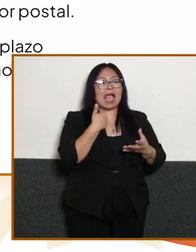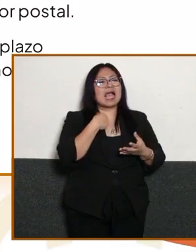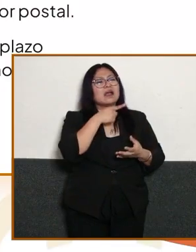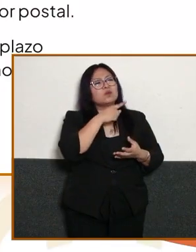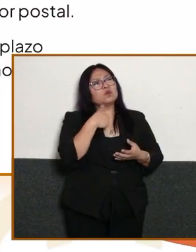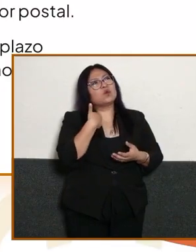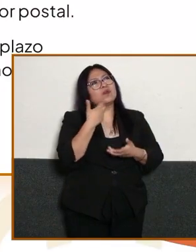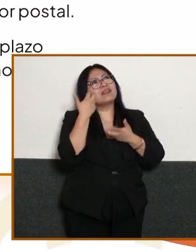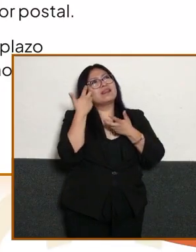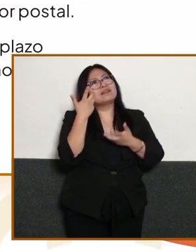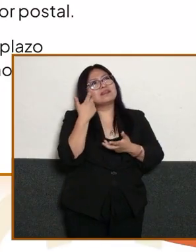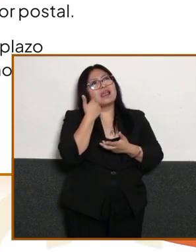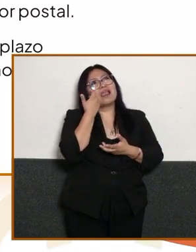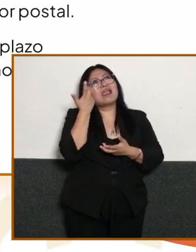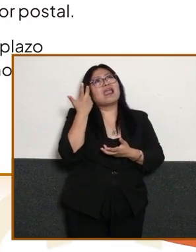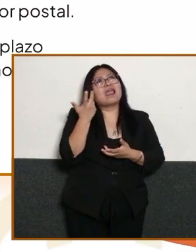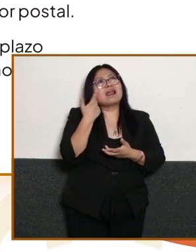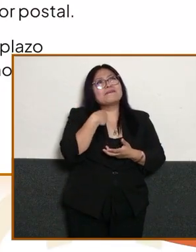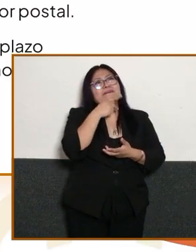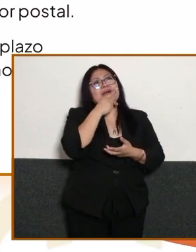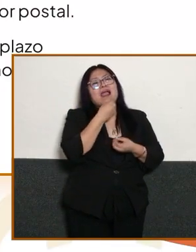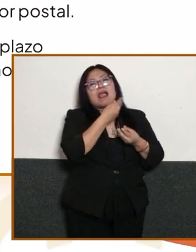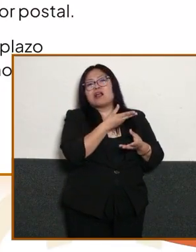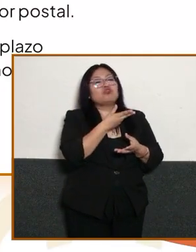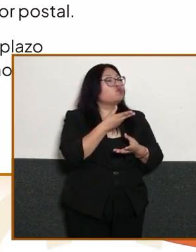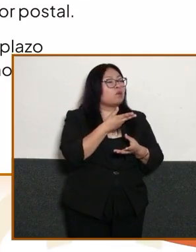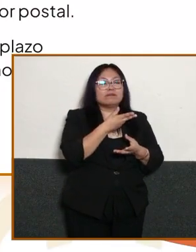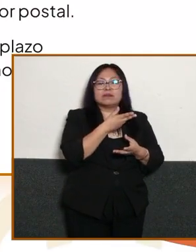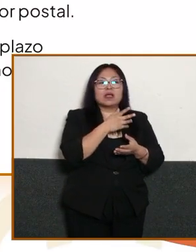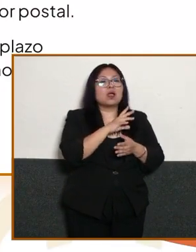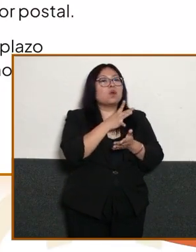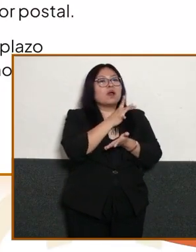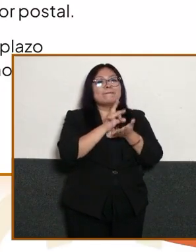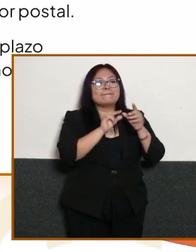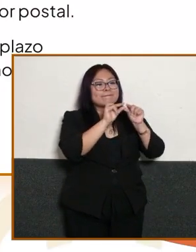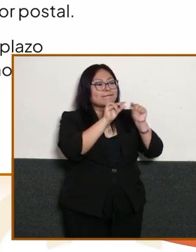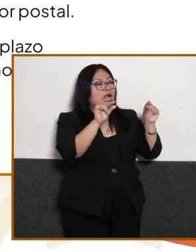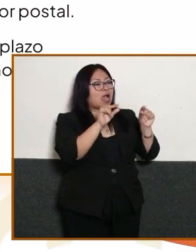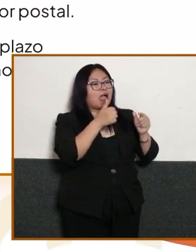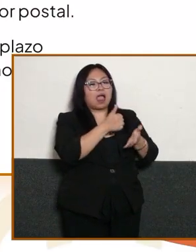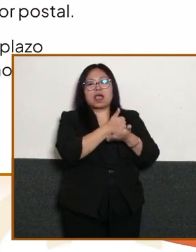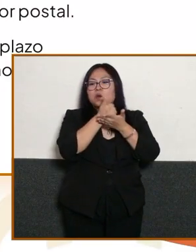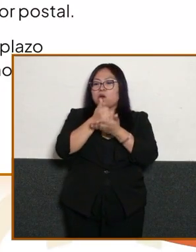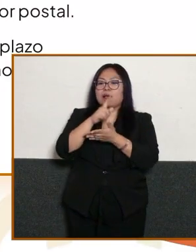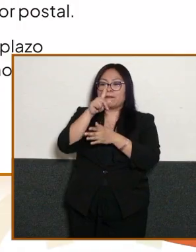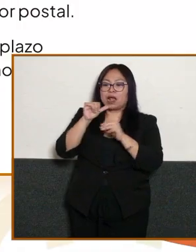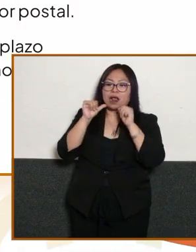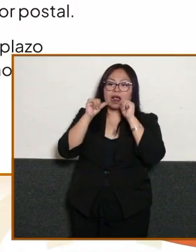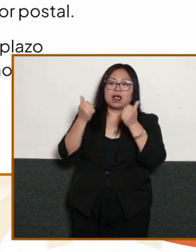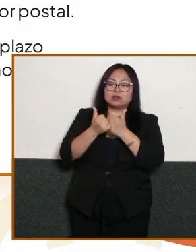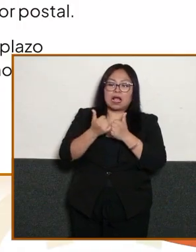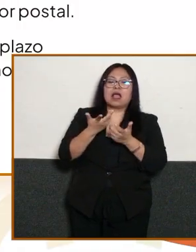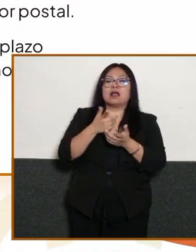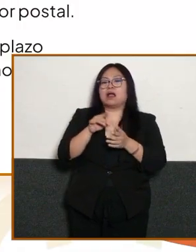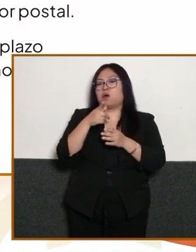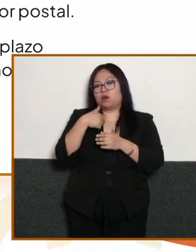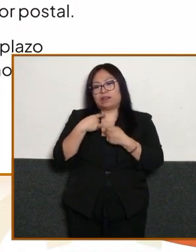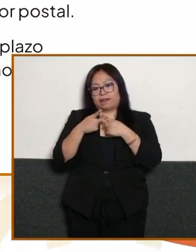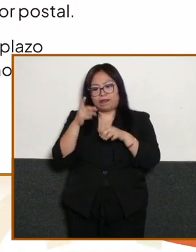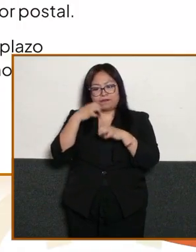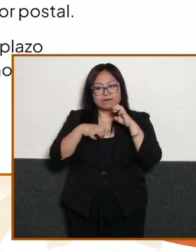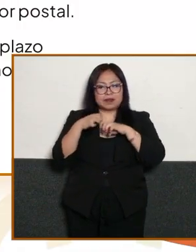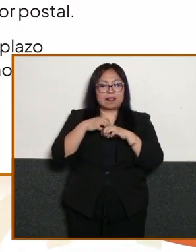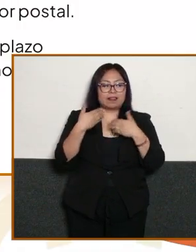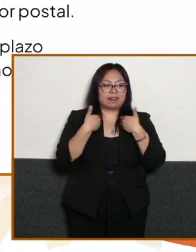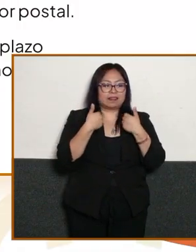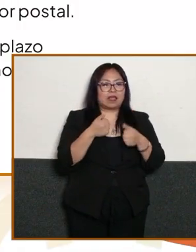máquinas. Entonces, lo que hacemos nosotros es ayudar a las organizaciones a que puedan, por un lado, entender cuál